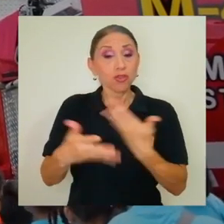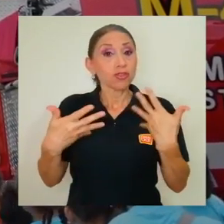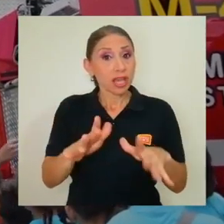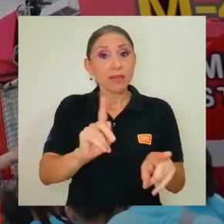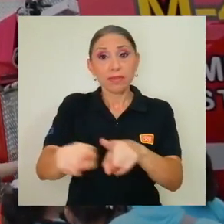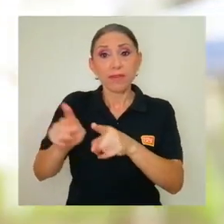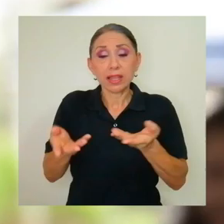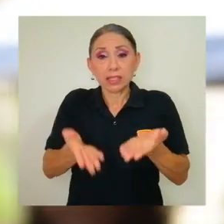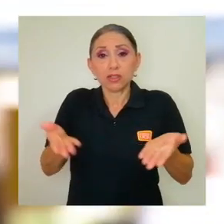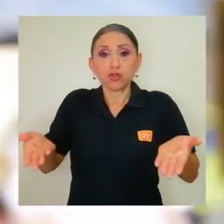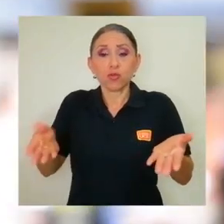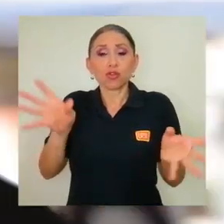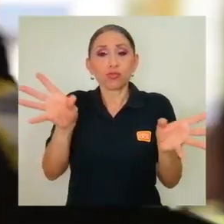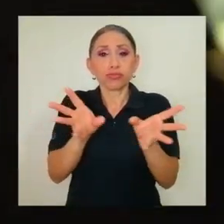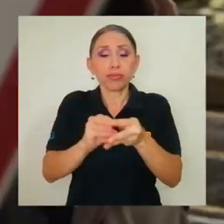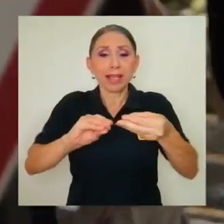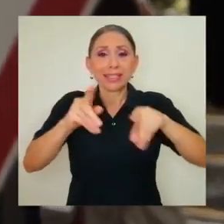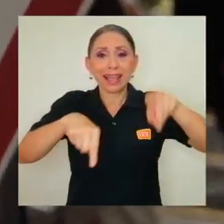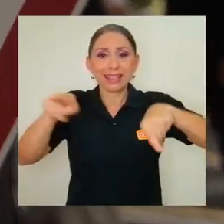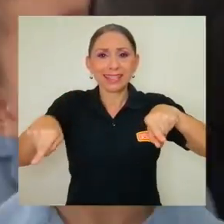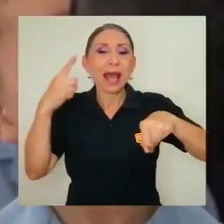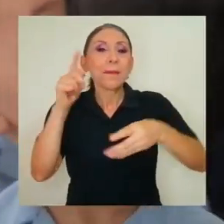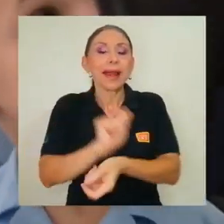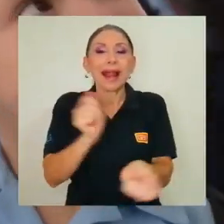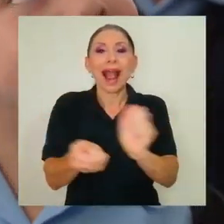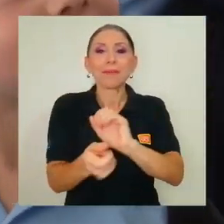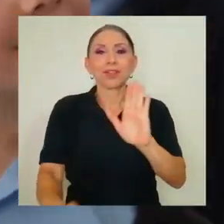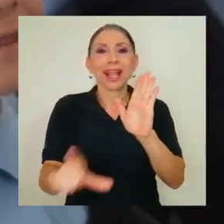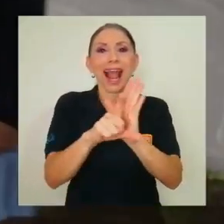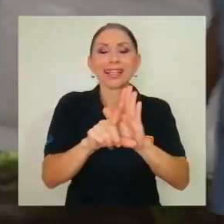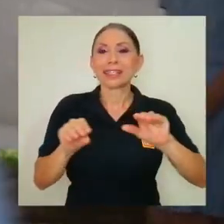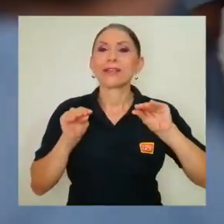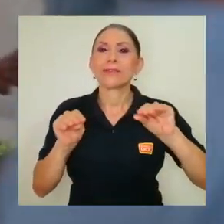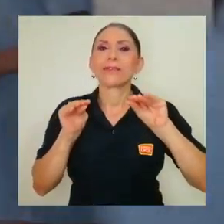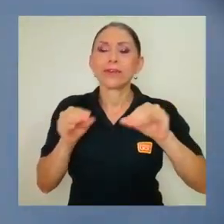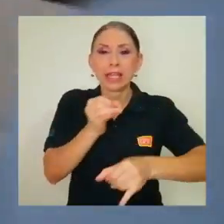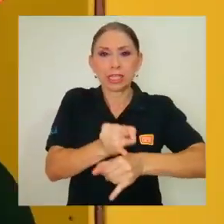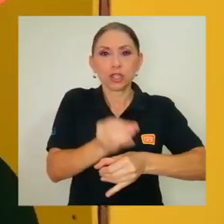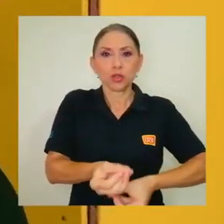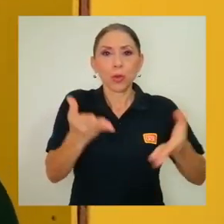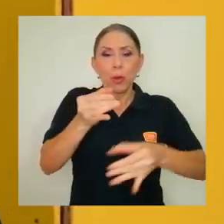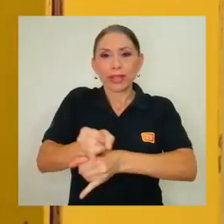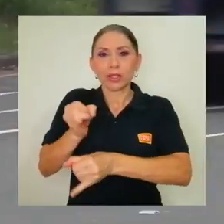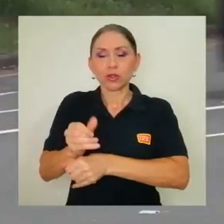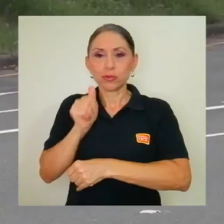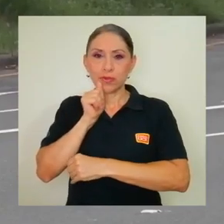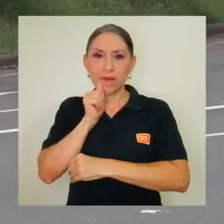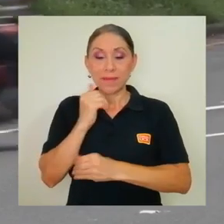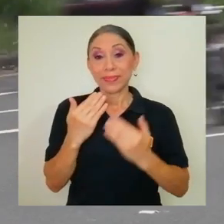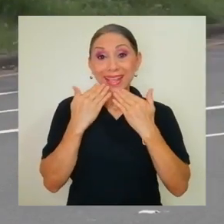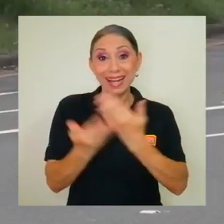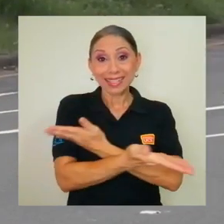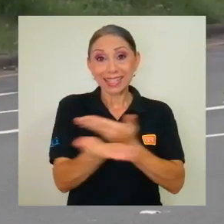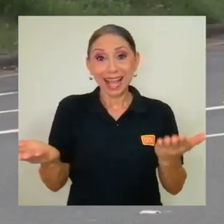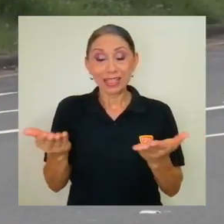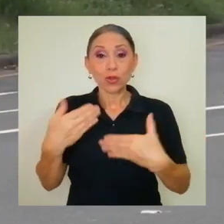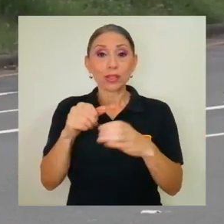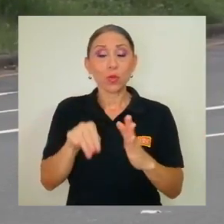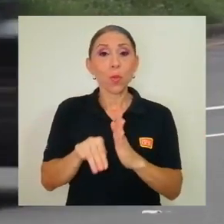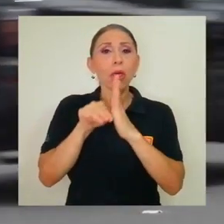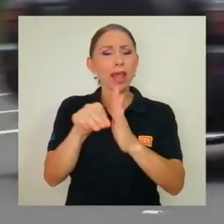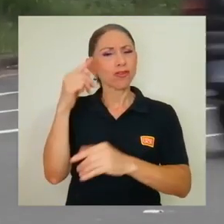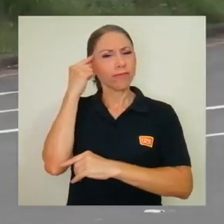producido una serie de insumos estadísticos para generar cambios legales y formativos en entes públicos y privados. Gracias a esto, celebró un